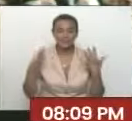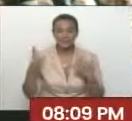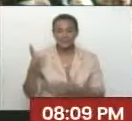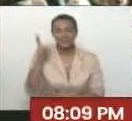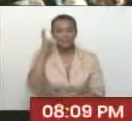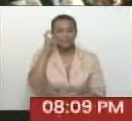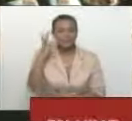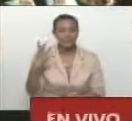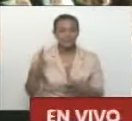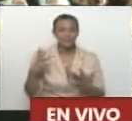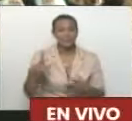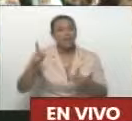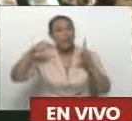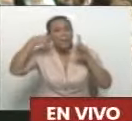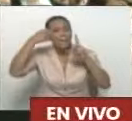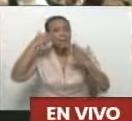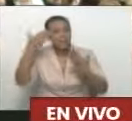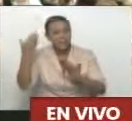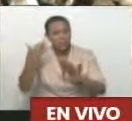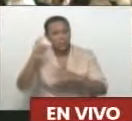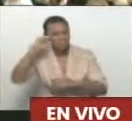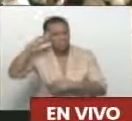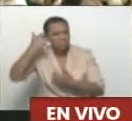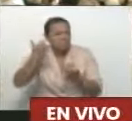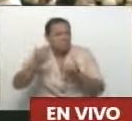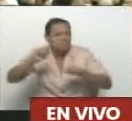¿Qué te parece ese video?